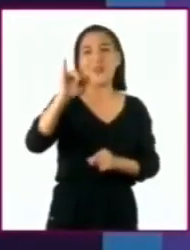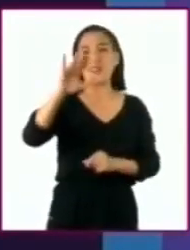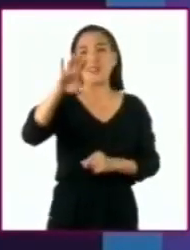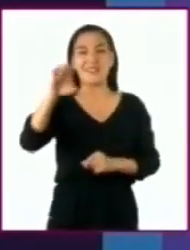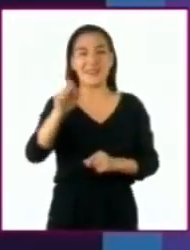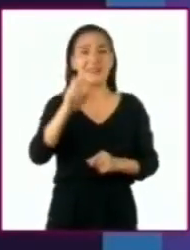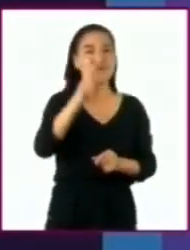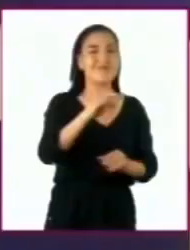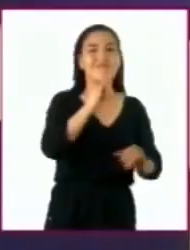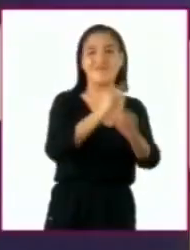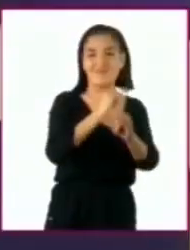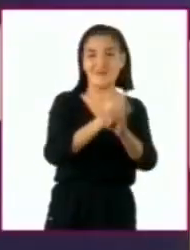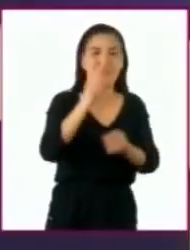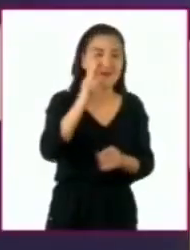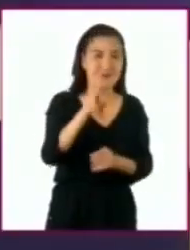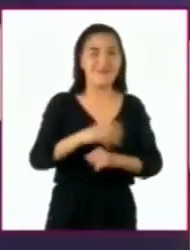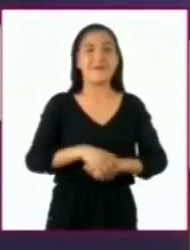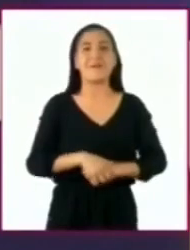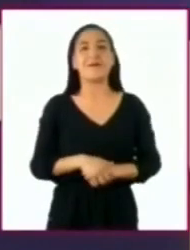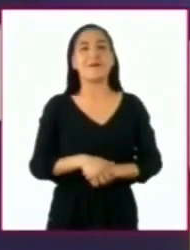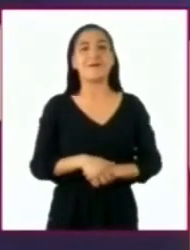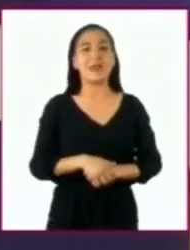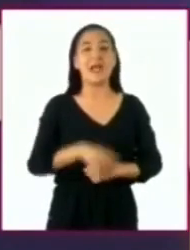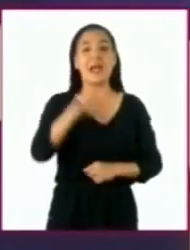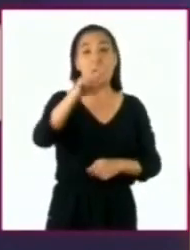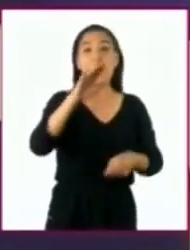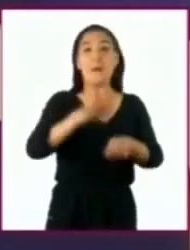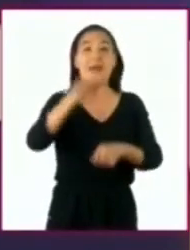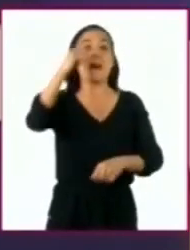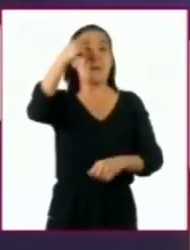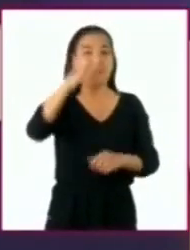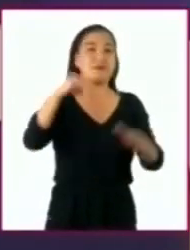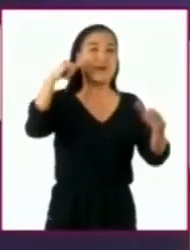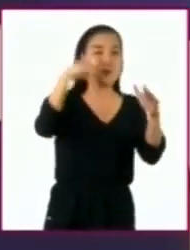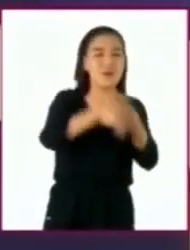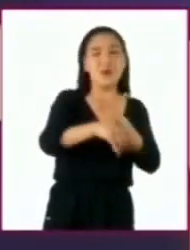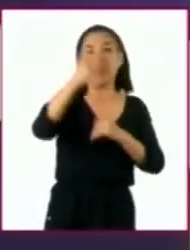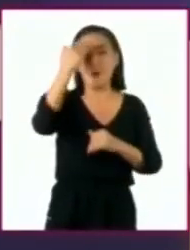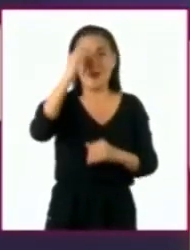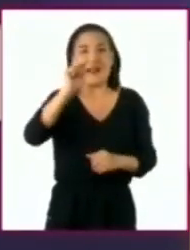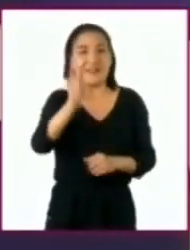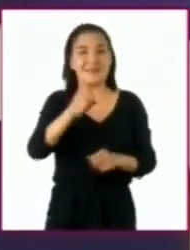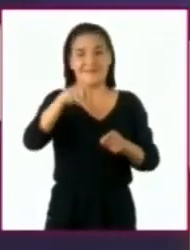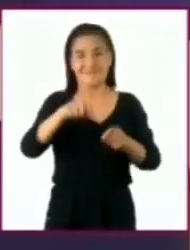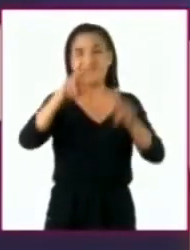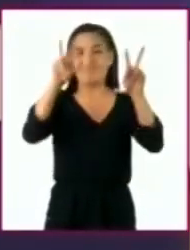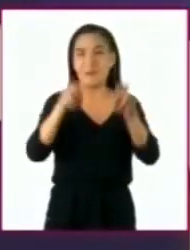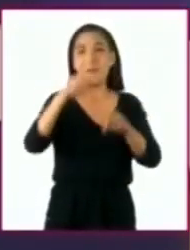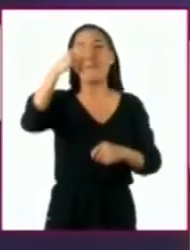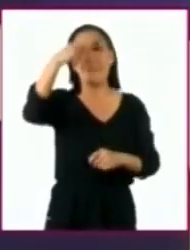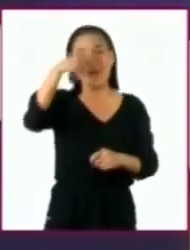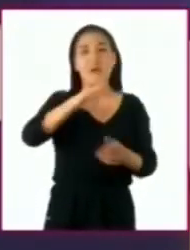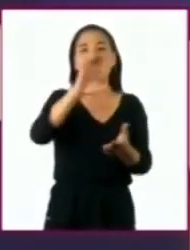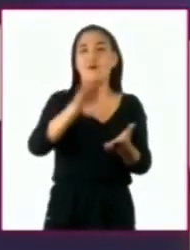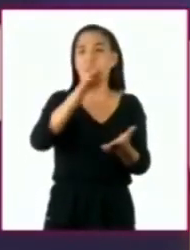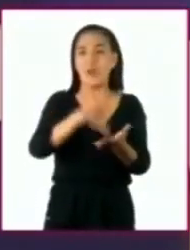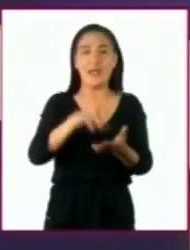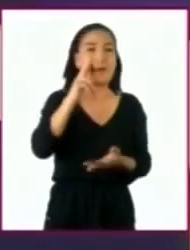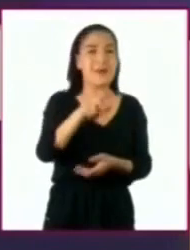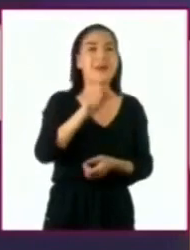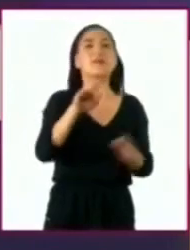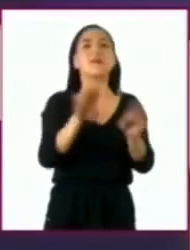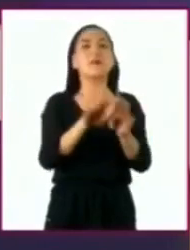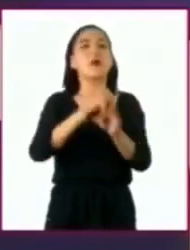consultar vía internet. Para ampliar más sus conocimientos sobre este tema del México colonial, pueden revisar el